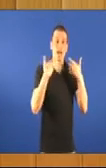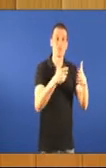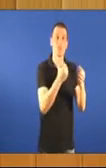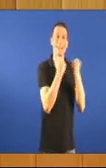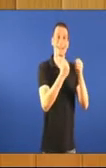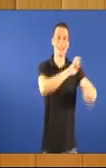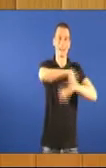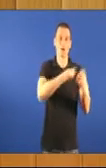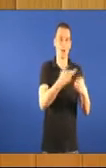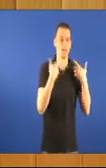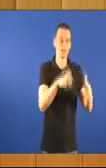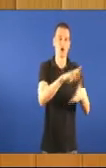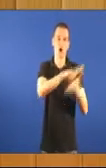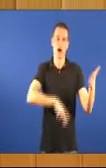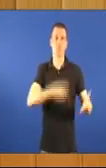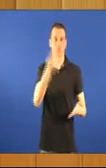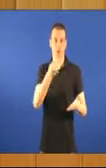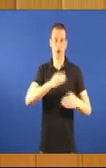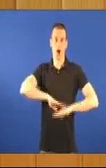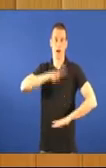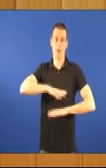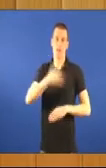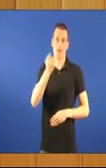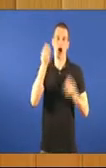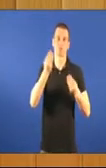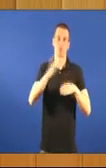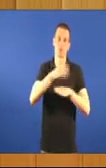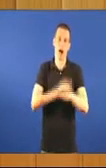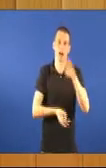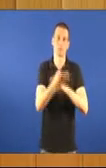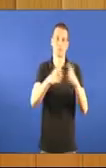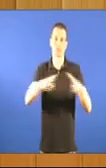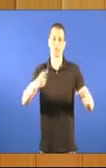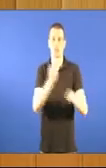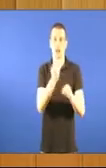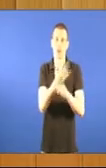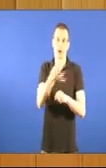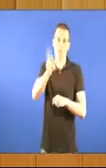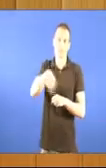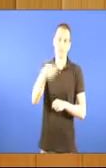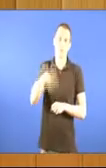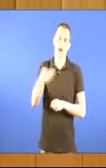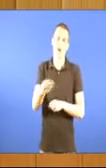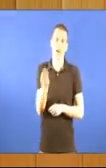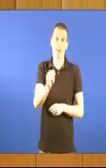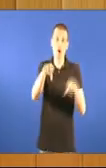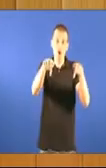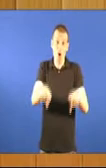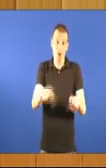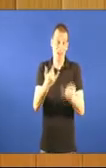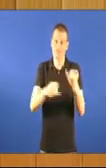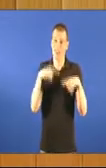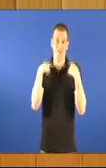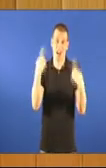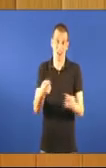a vanguarda, cunha imensa capacidade de crear emprego e de crear valor engadido. E hoxe está na ruína por